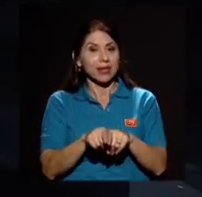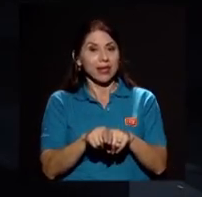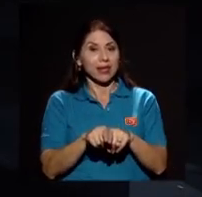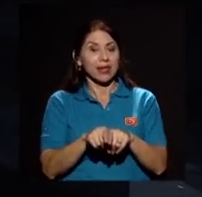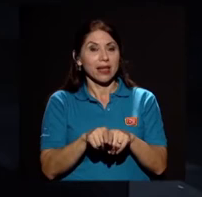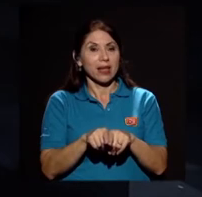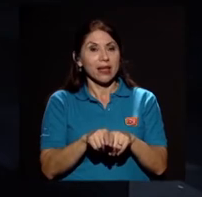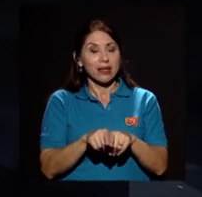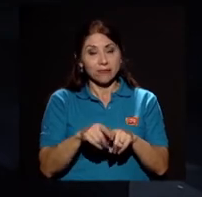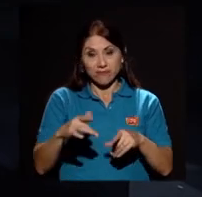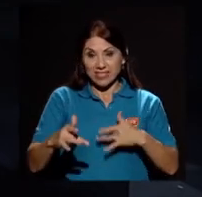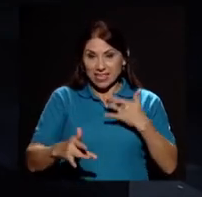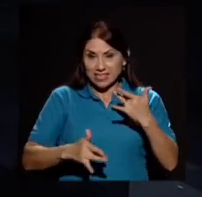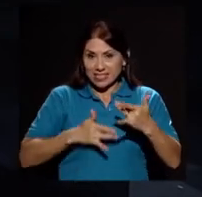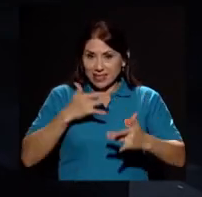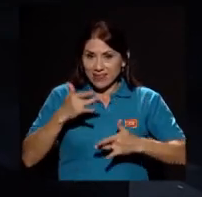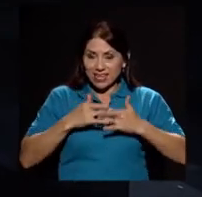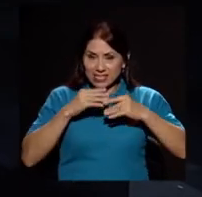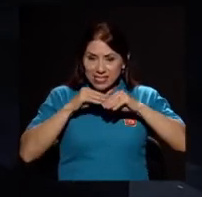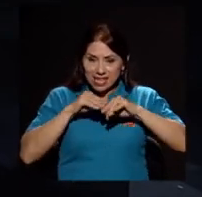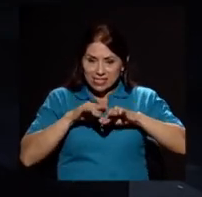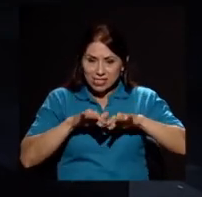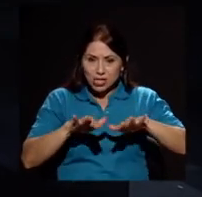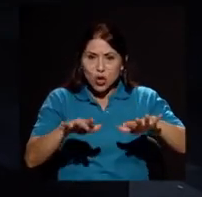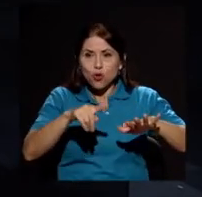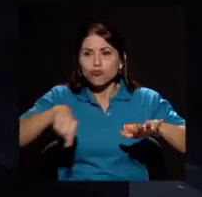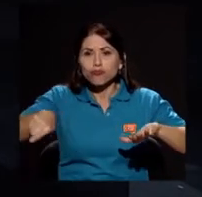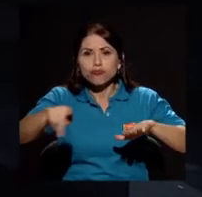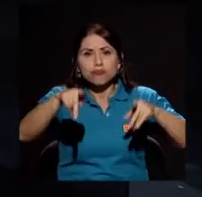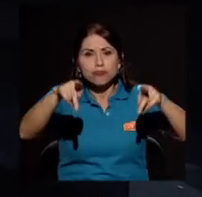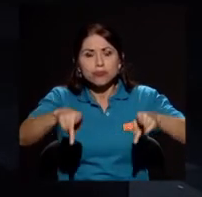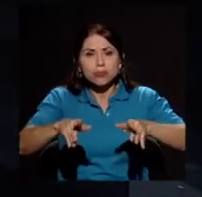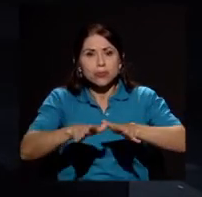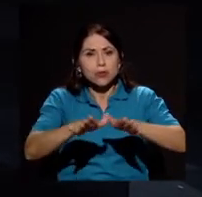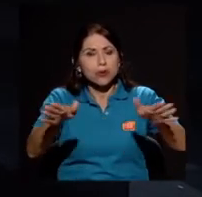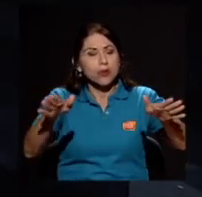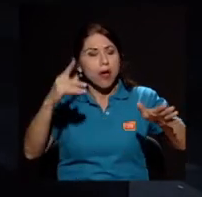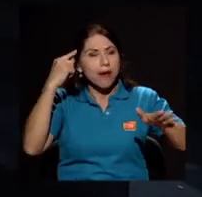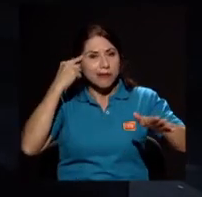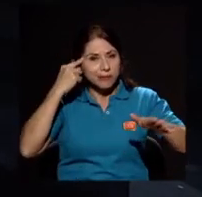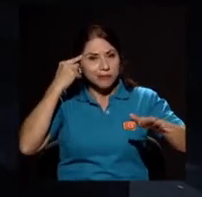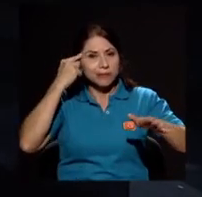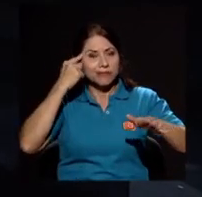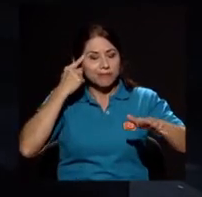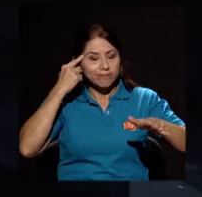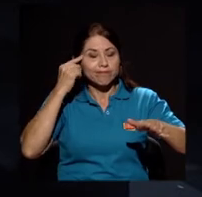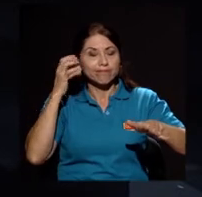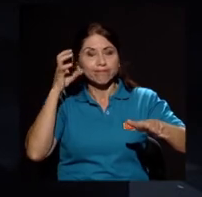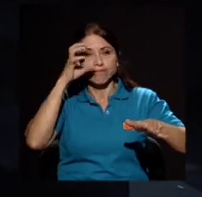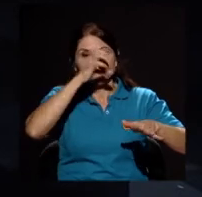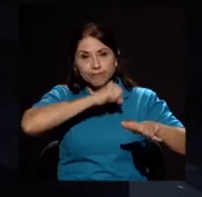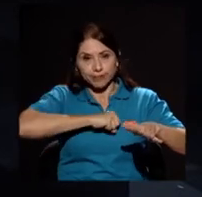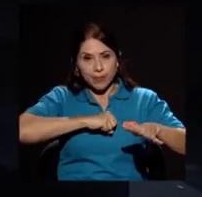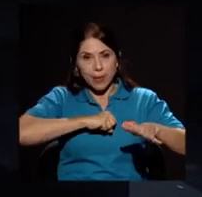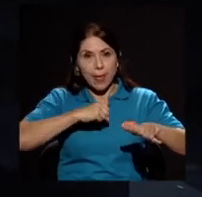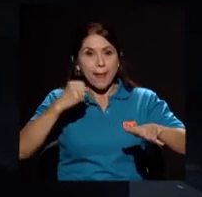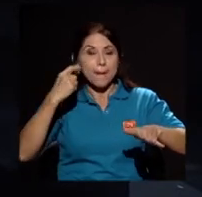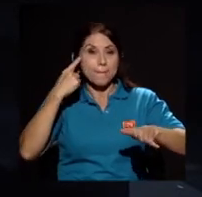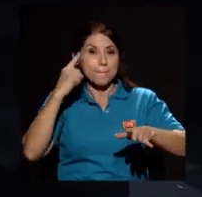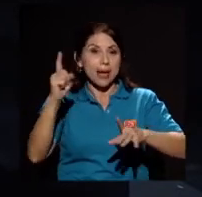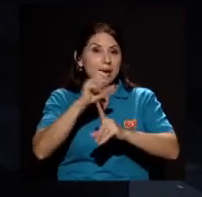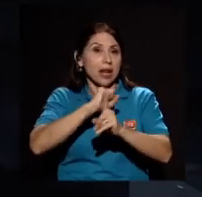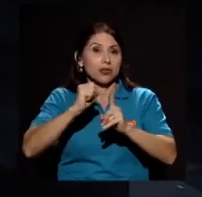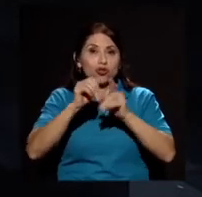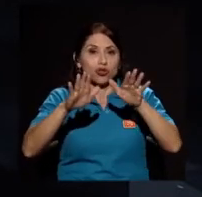civilización de la opinión pública para la sociedad de la sociedad